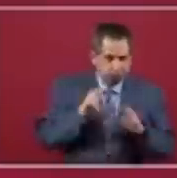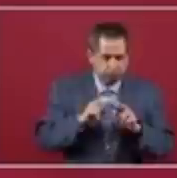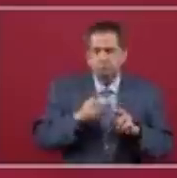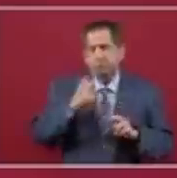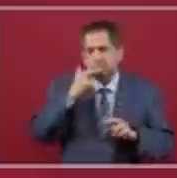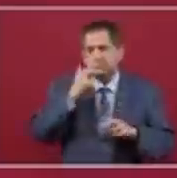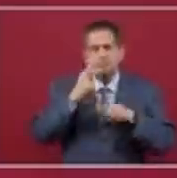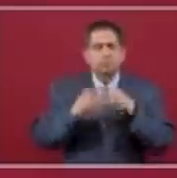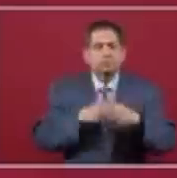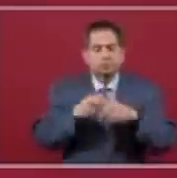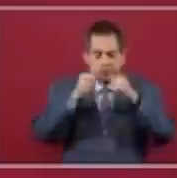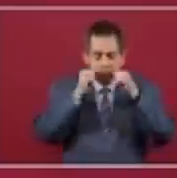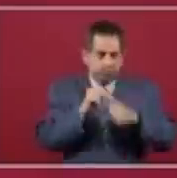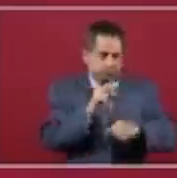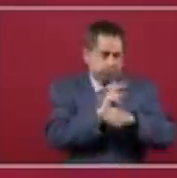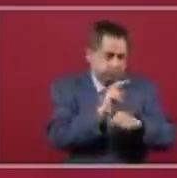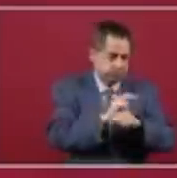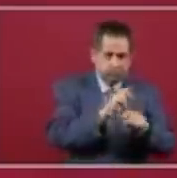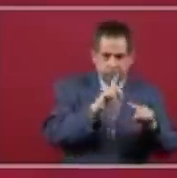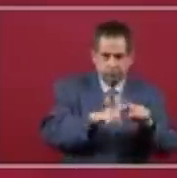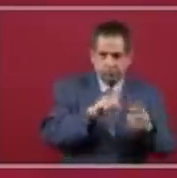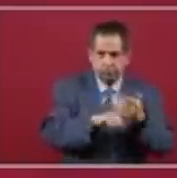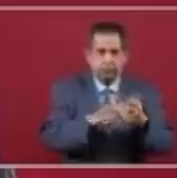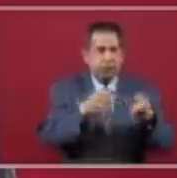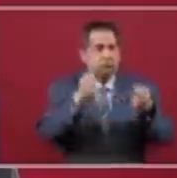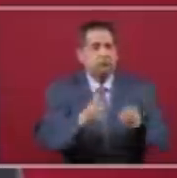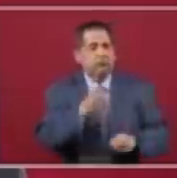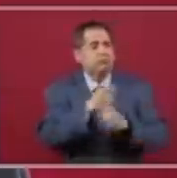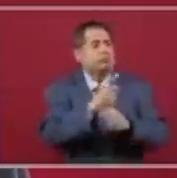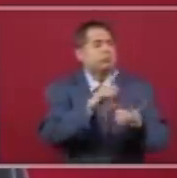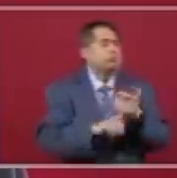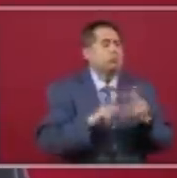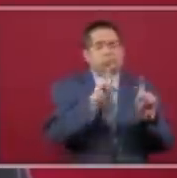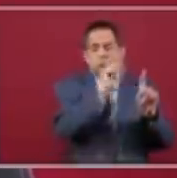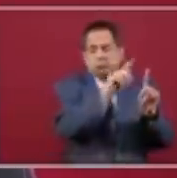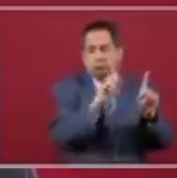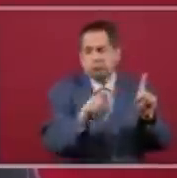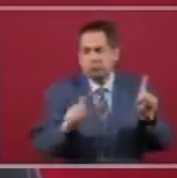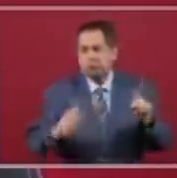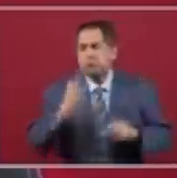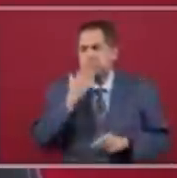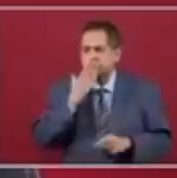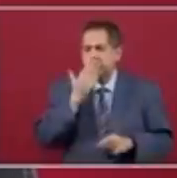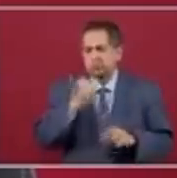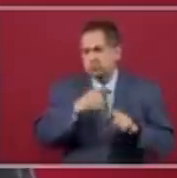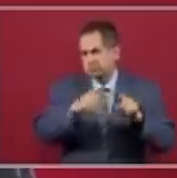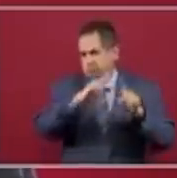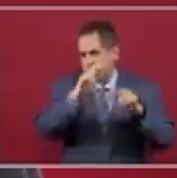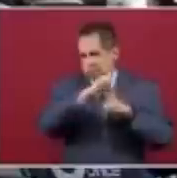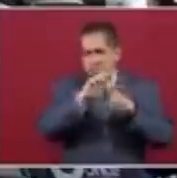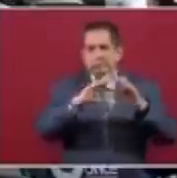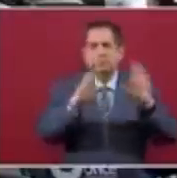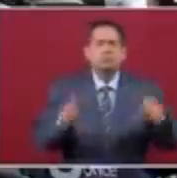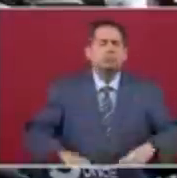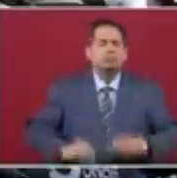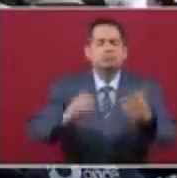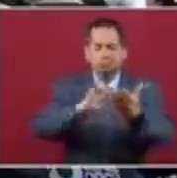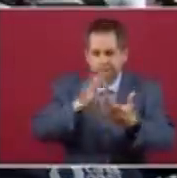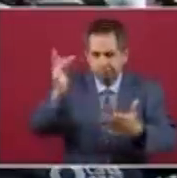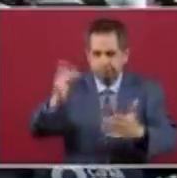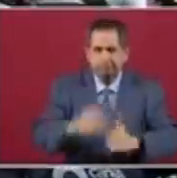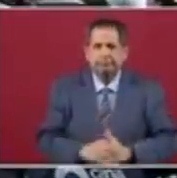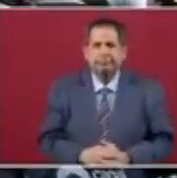mejores condiciones de atender la demanda de seguridad en Sonora y en todo el país. Muchas